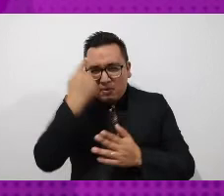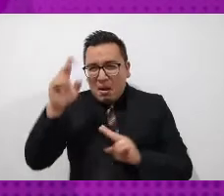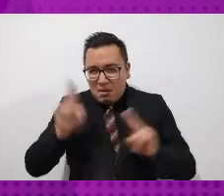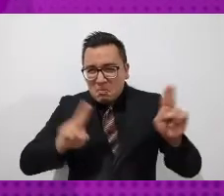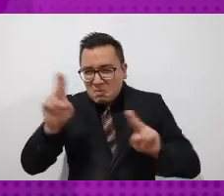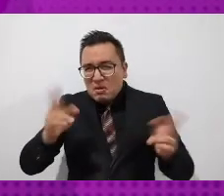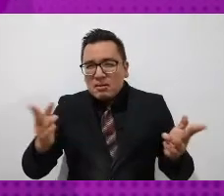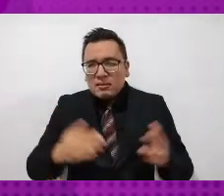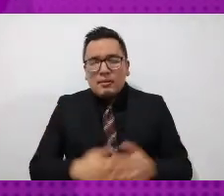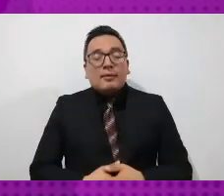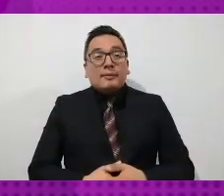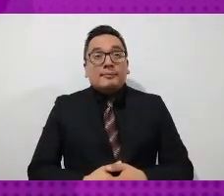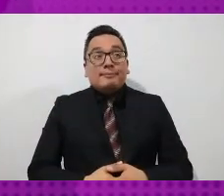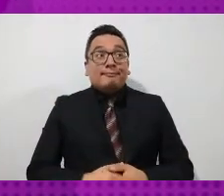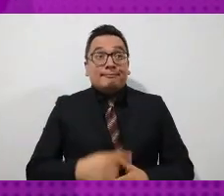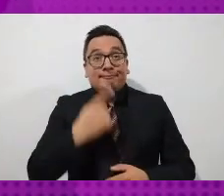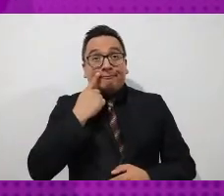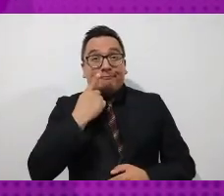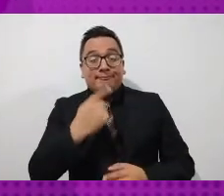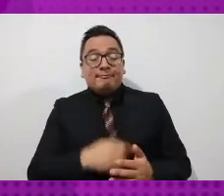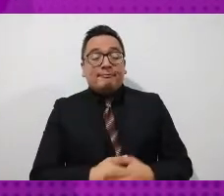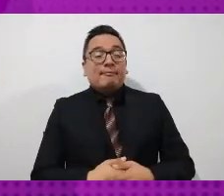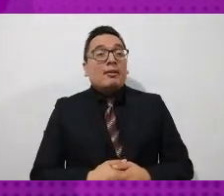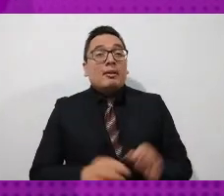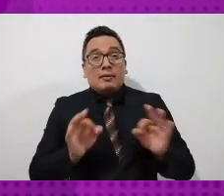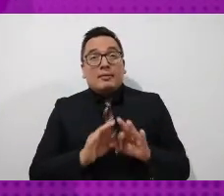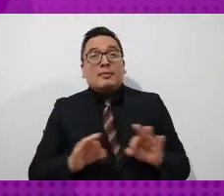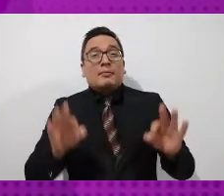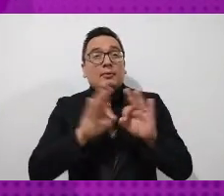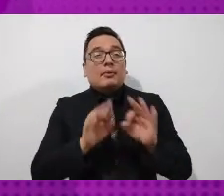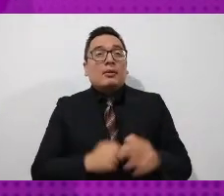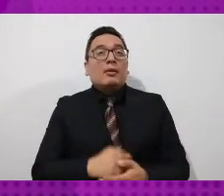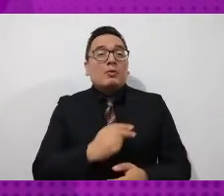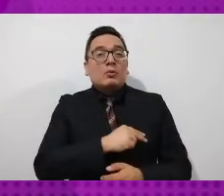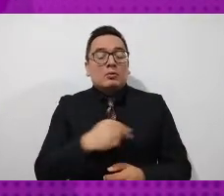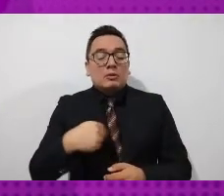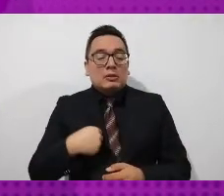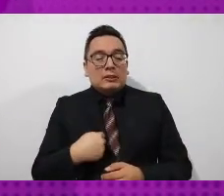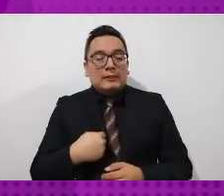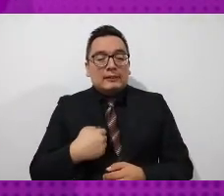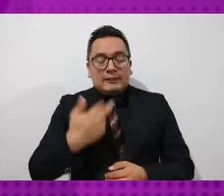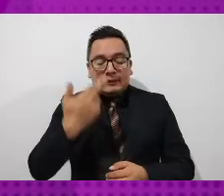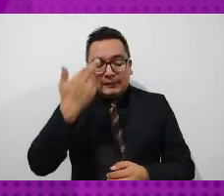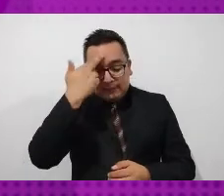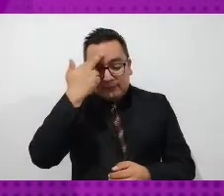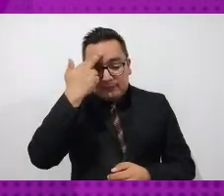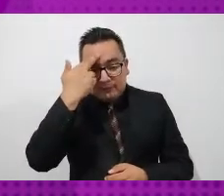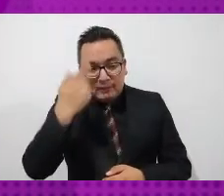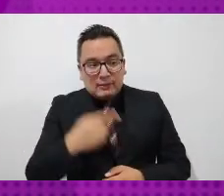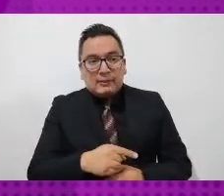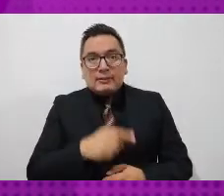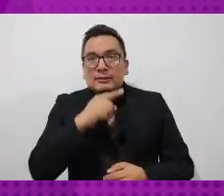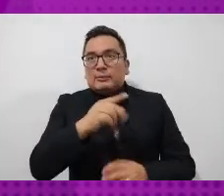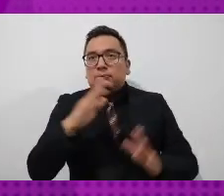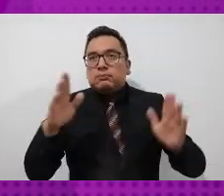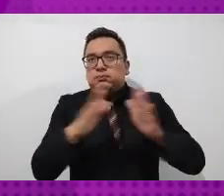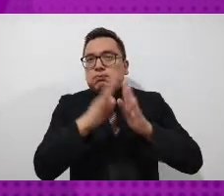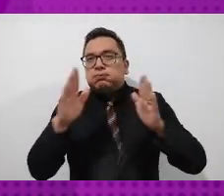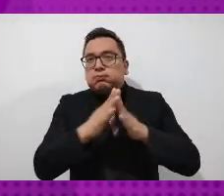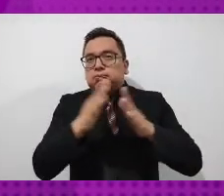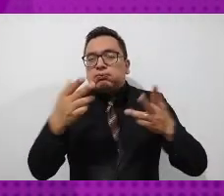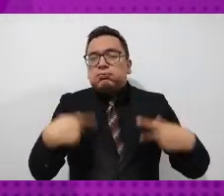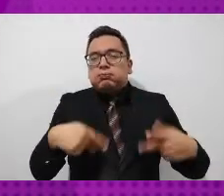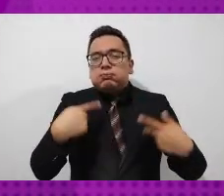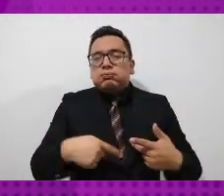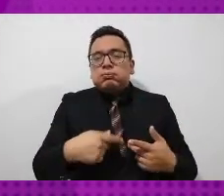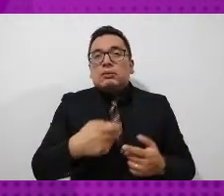que es muy importante. Nosotros debemos recordar que los mecanismos de participación ciudadana son mecanismos